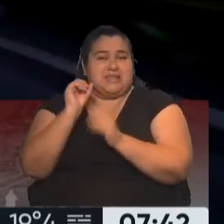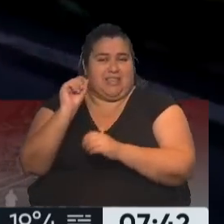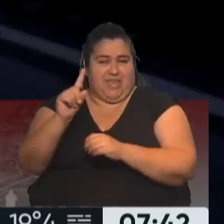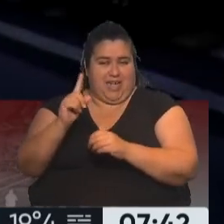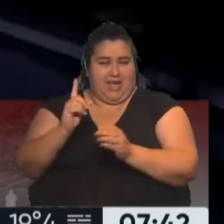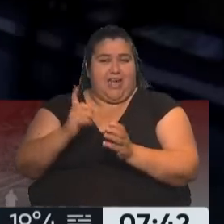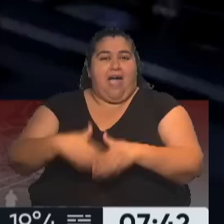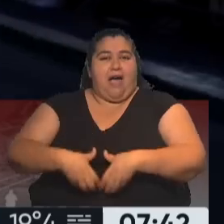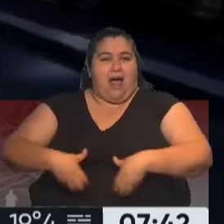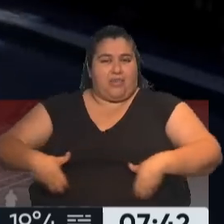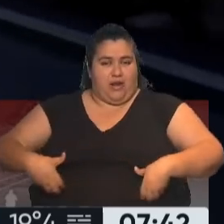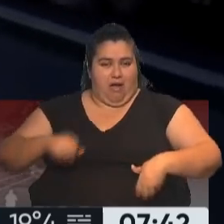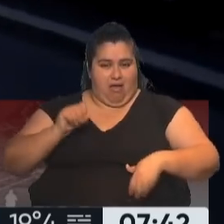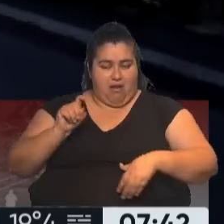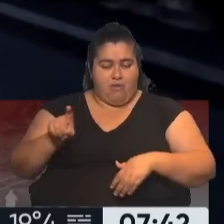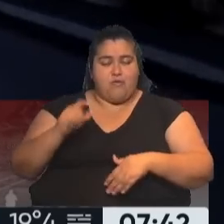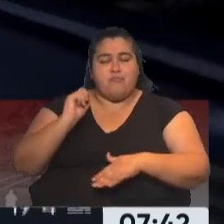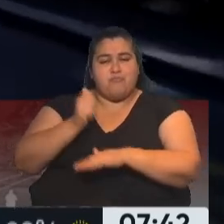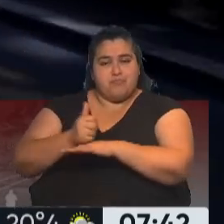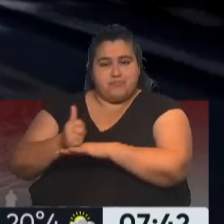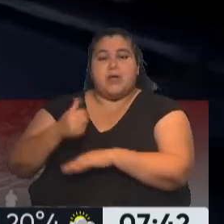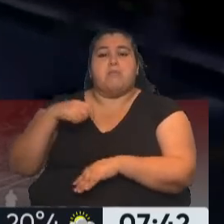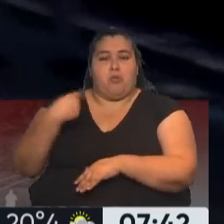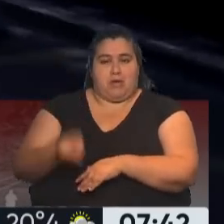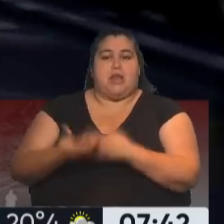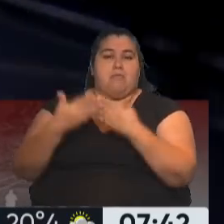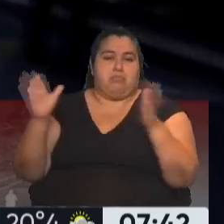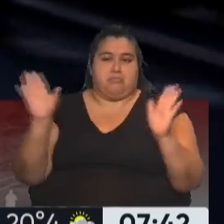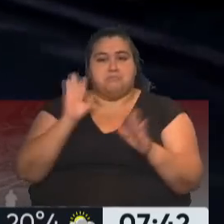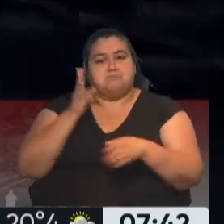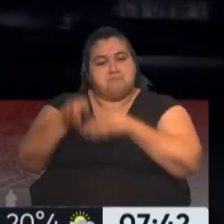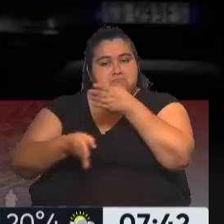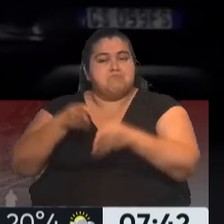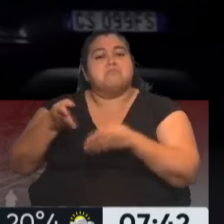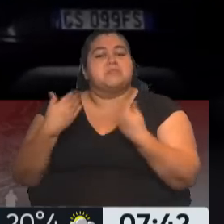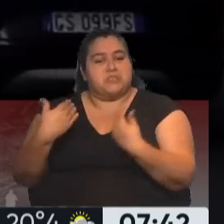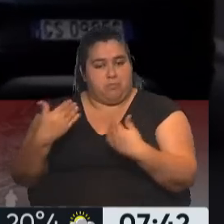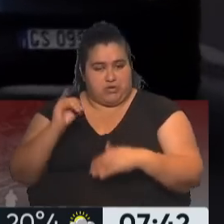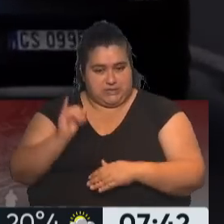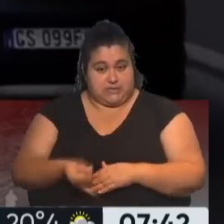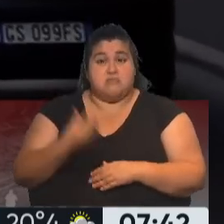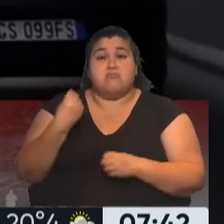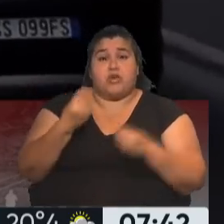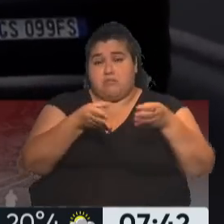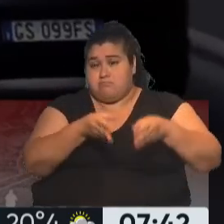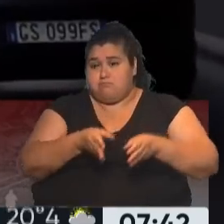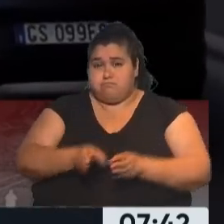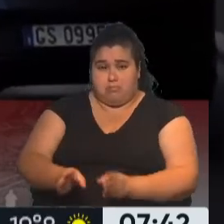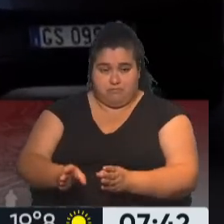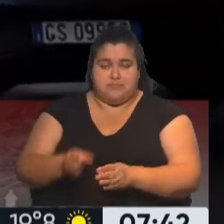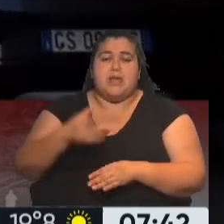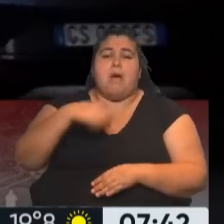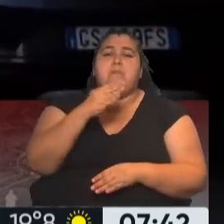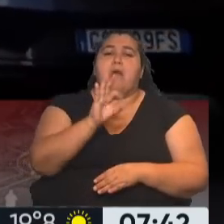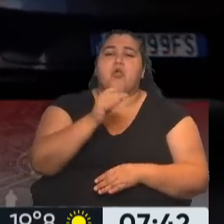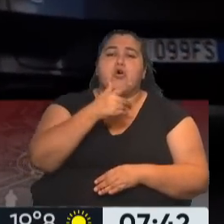mismo, pero a la mañana entiendo que ya se habilita para que se pueda ser visitada la tumba, que estará en tierra como otro, ¿no? Pablo VI también